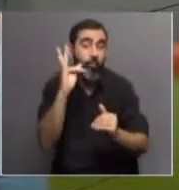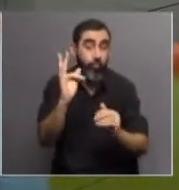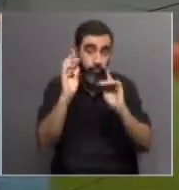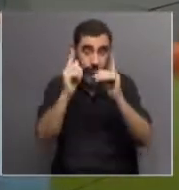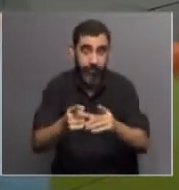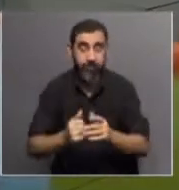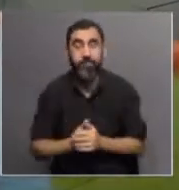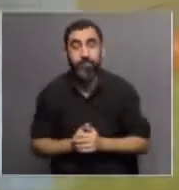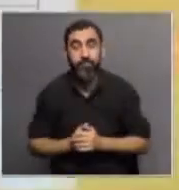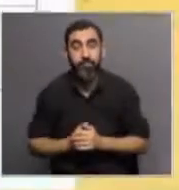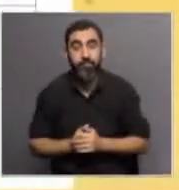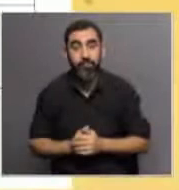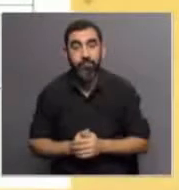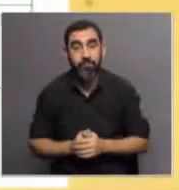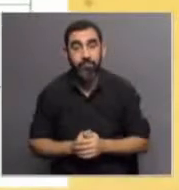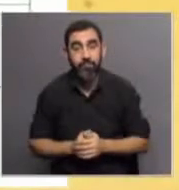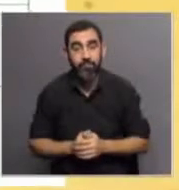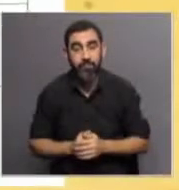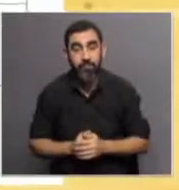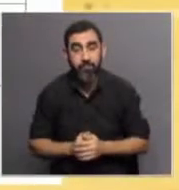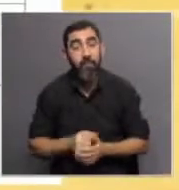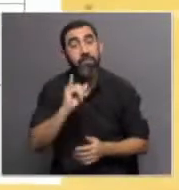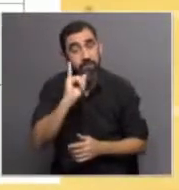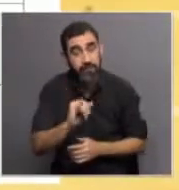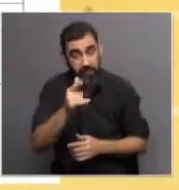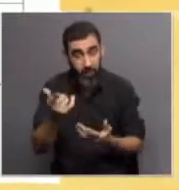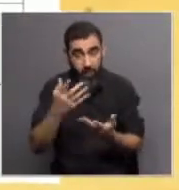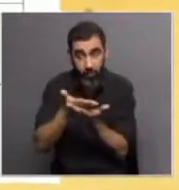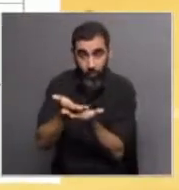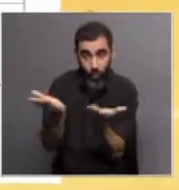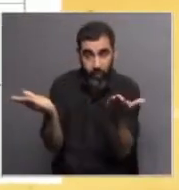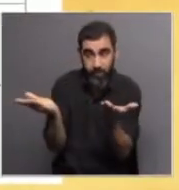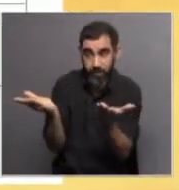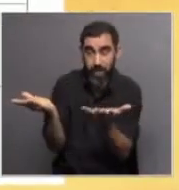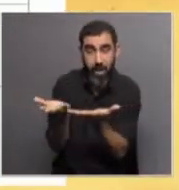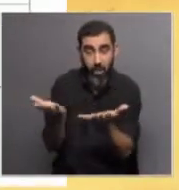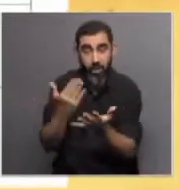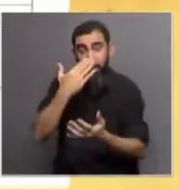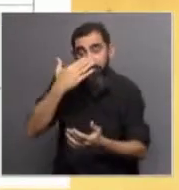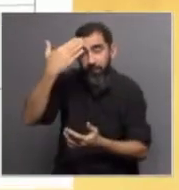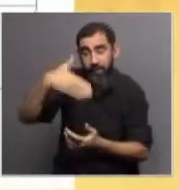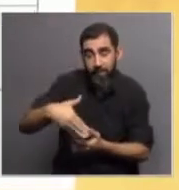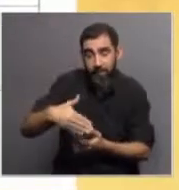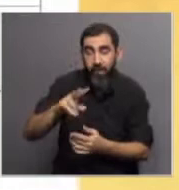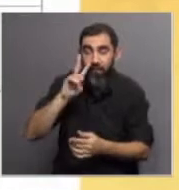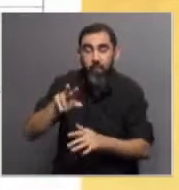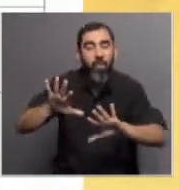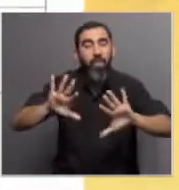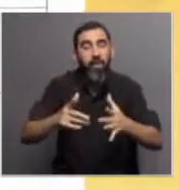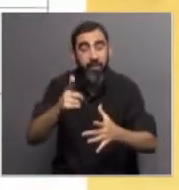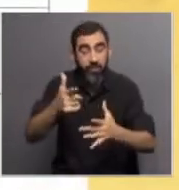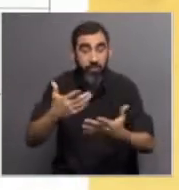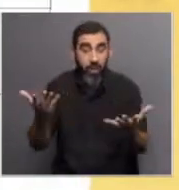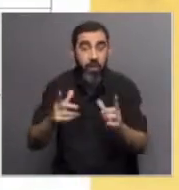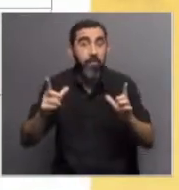¿no? Exactamente. Sí. Entonces lo que estamos viendo ahí en esa gráfica es que finalmente estamos viendo ese efecto que